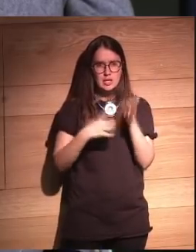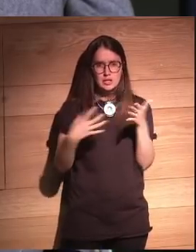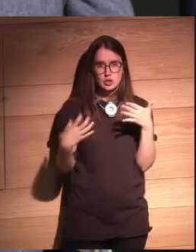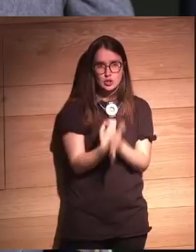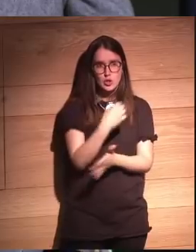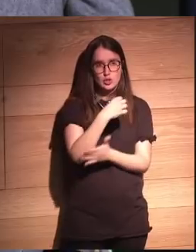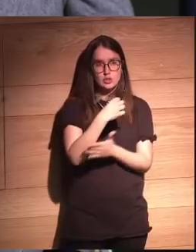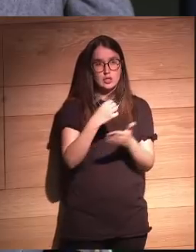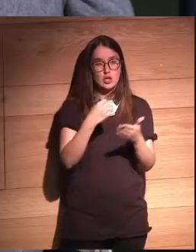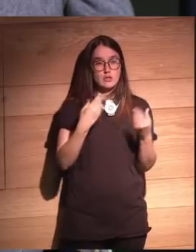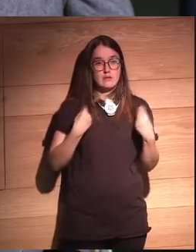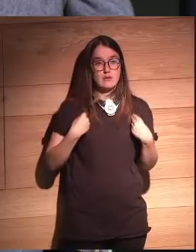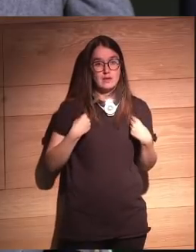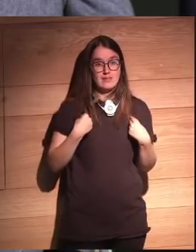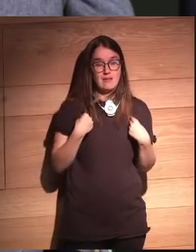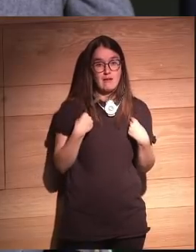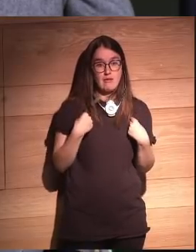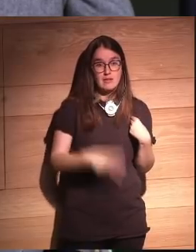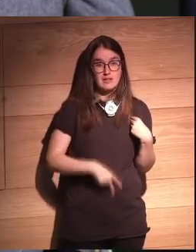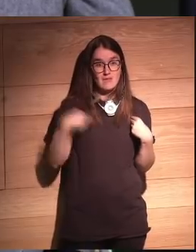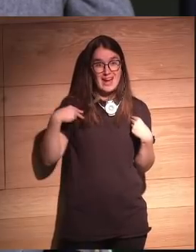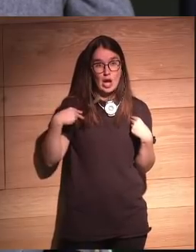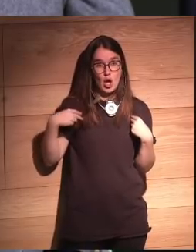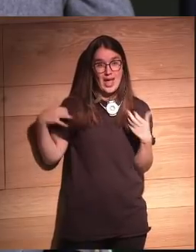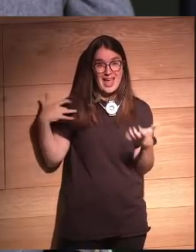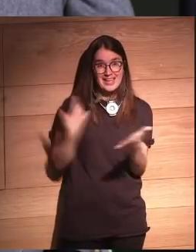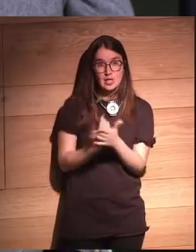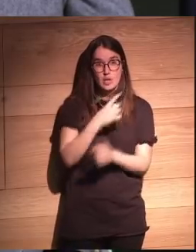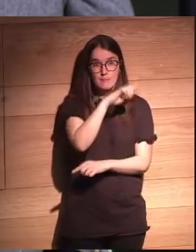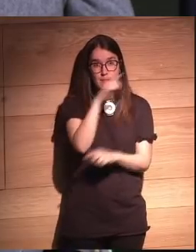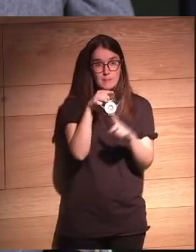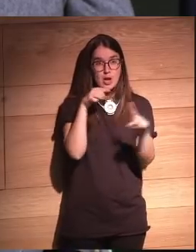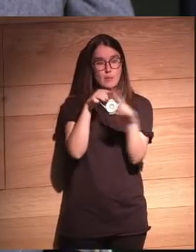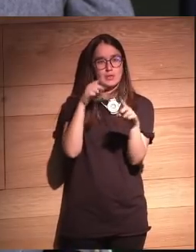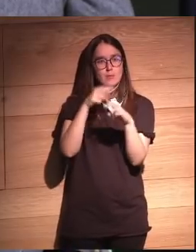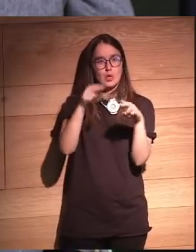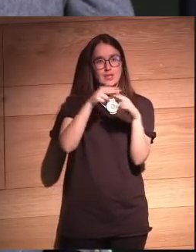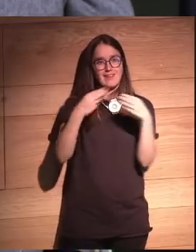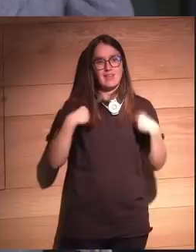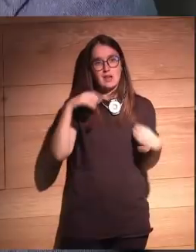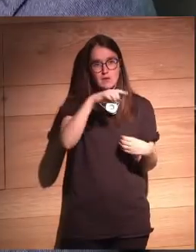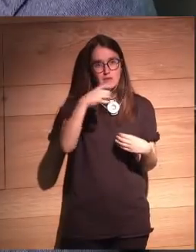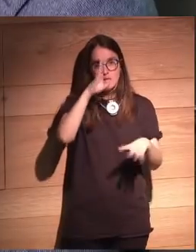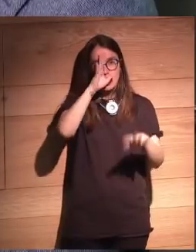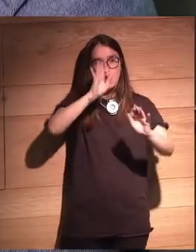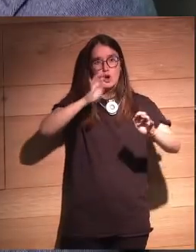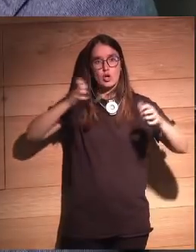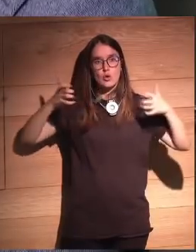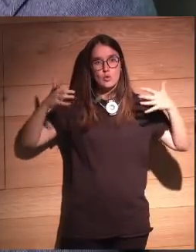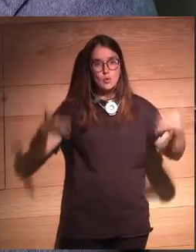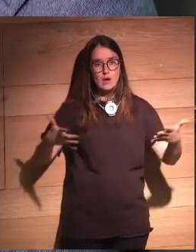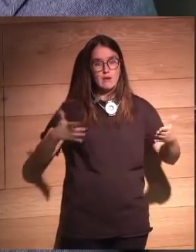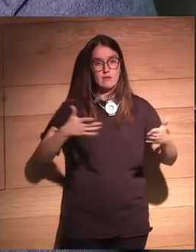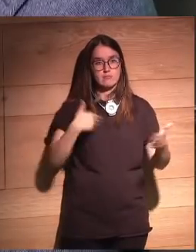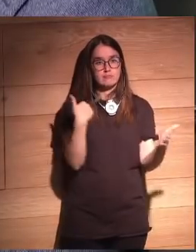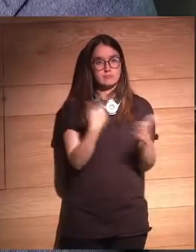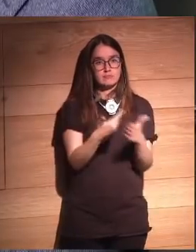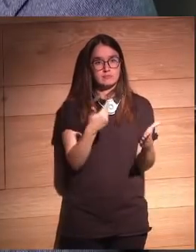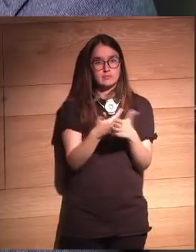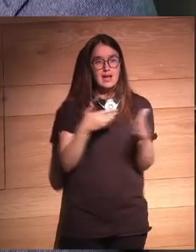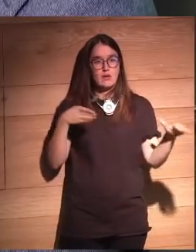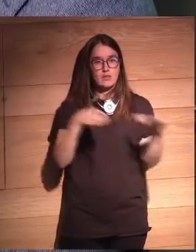todos los planes de vivienda, desde Franco hasta ahora. Primer objetivo de la política de vivienda, como no puede ser de otra manera, garantizar